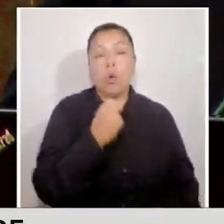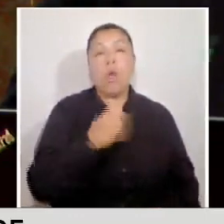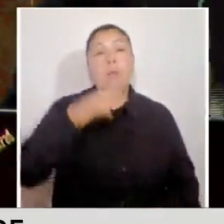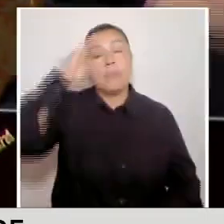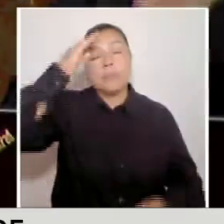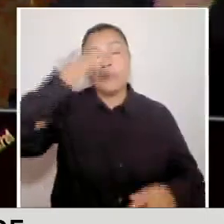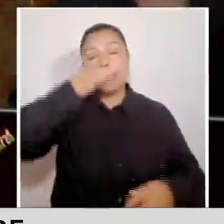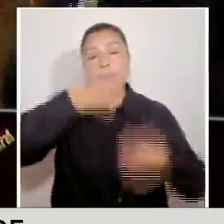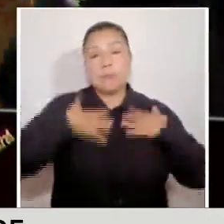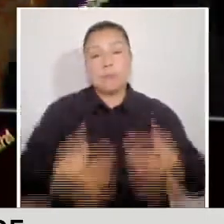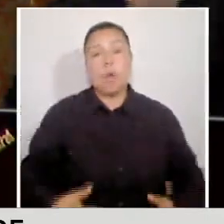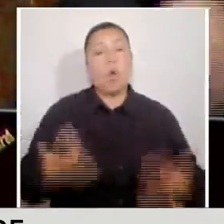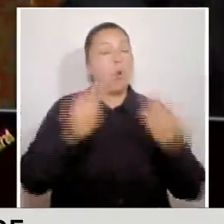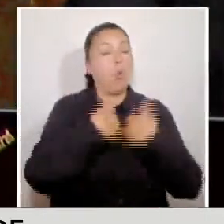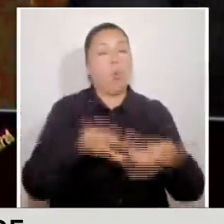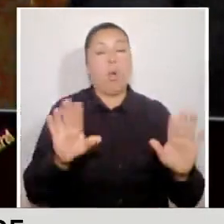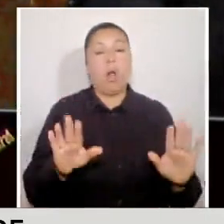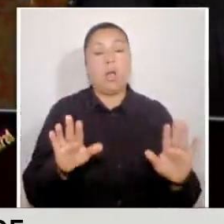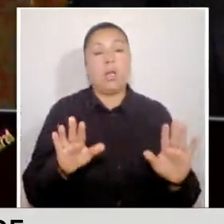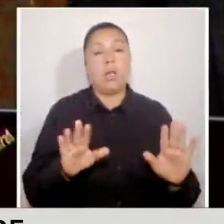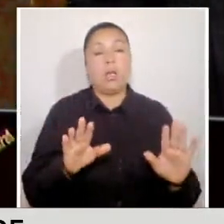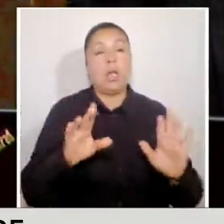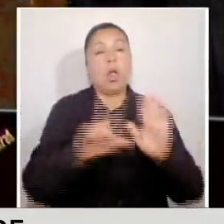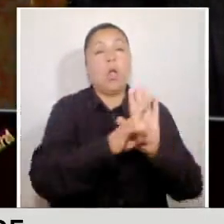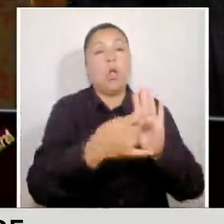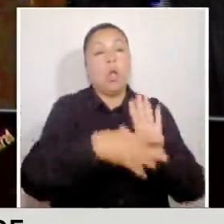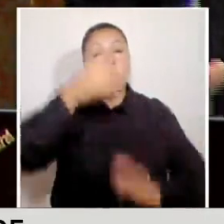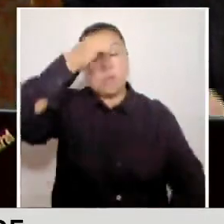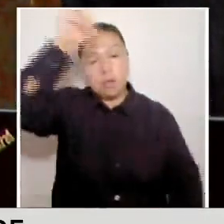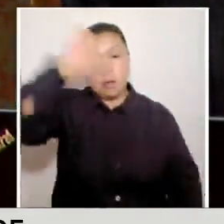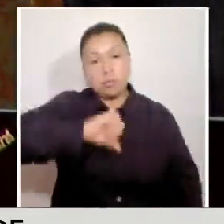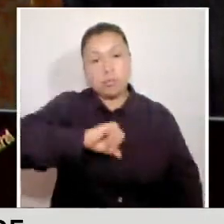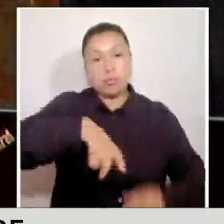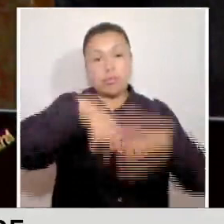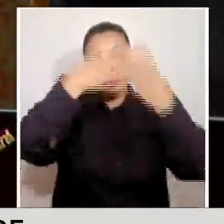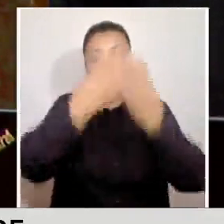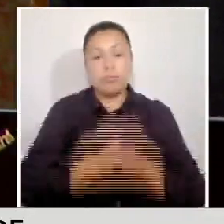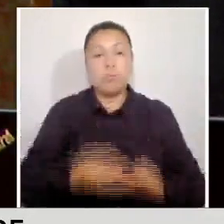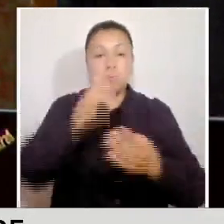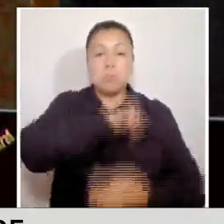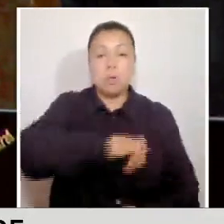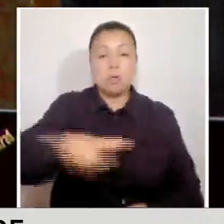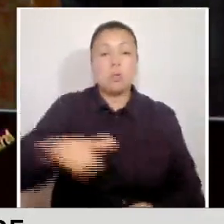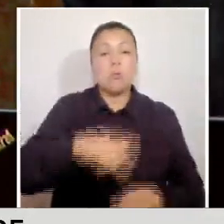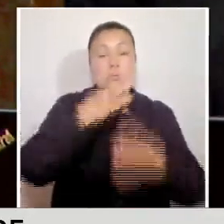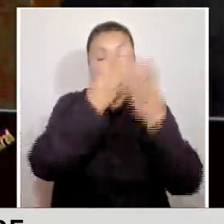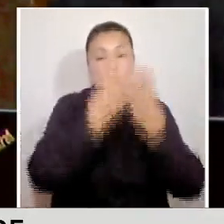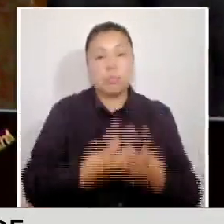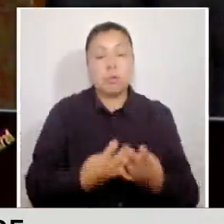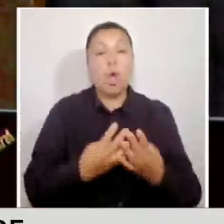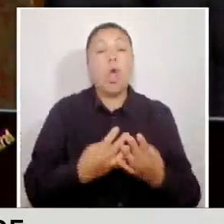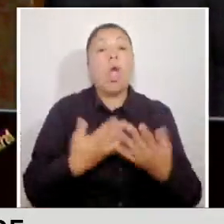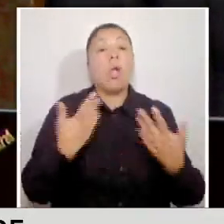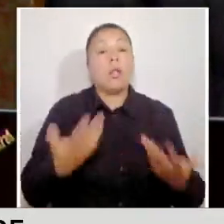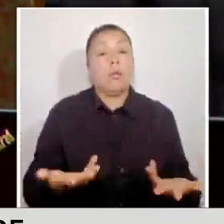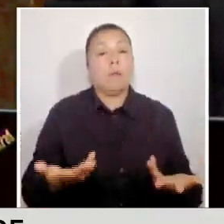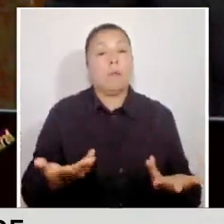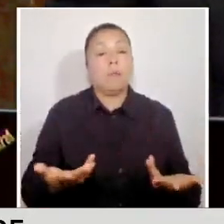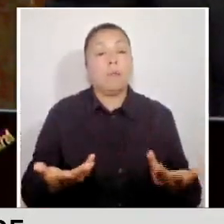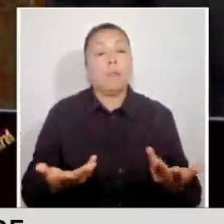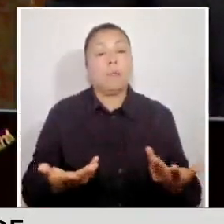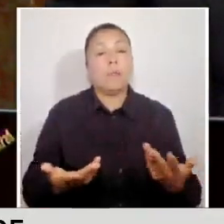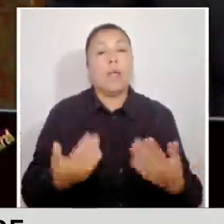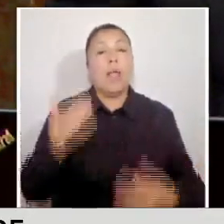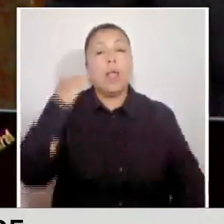o en cualquier otro delito sancionado con presidio reclusión perpetua o presidio Perpetuo calificado cometido cometidos por menores de